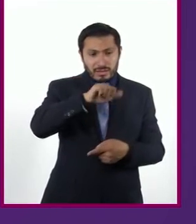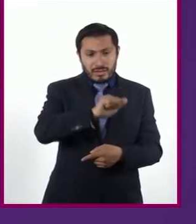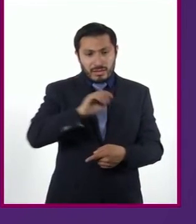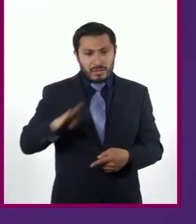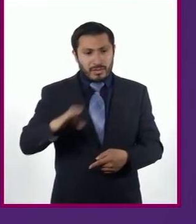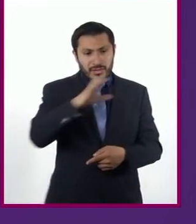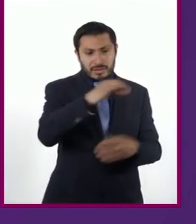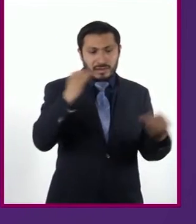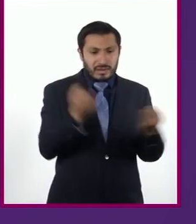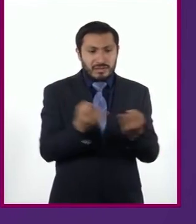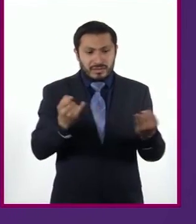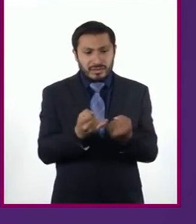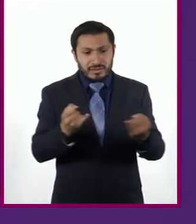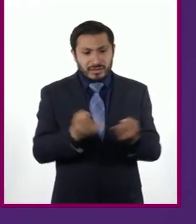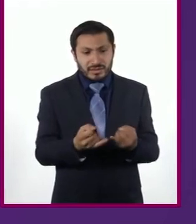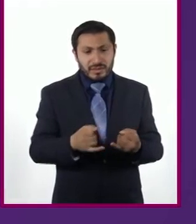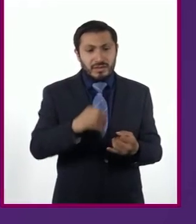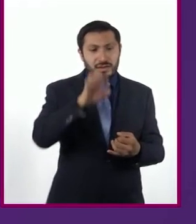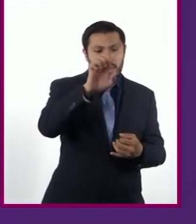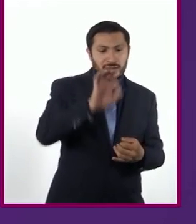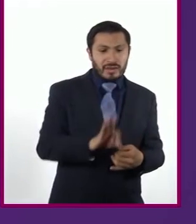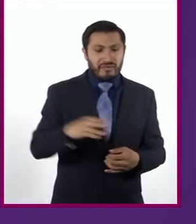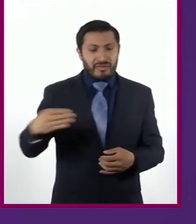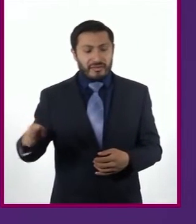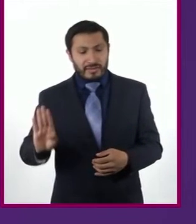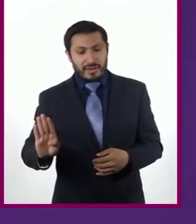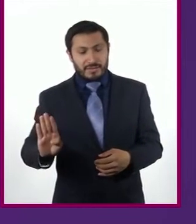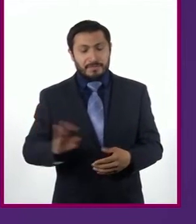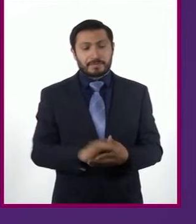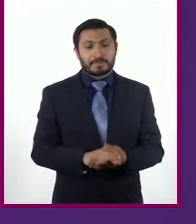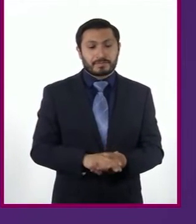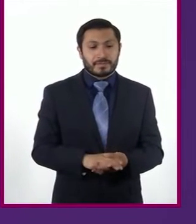es semejante al triángulo EFB.